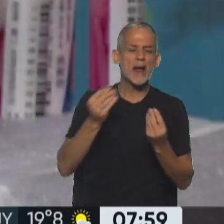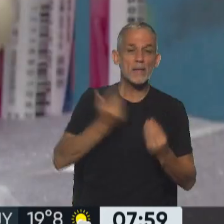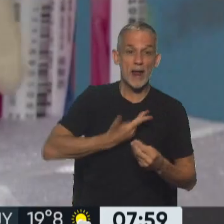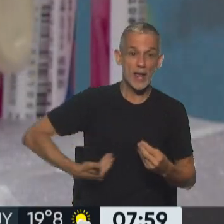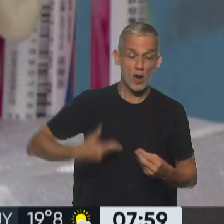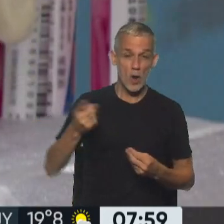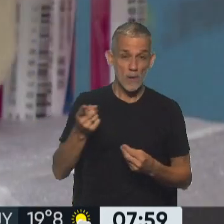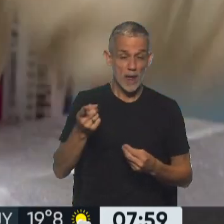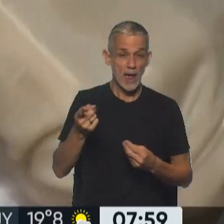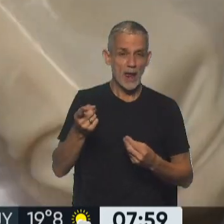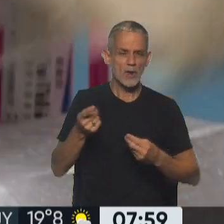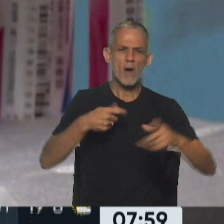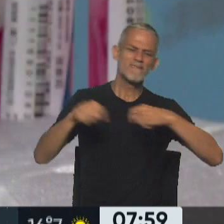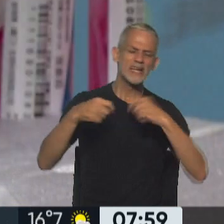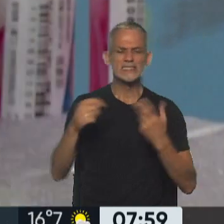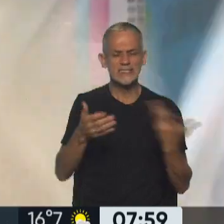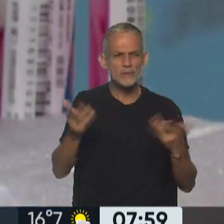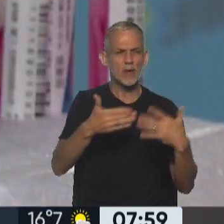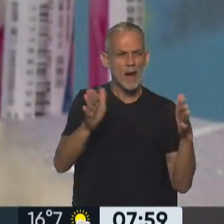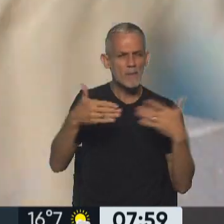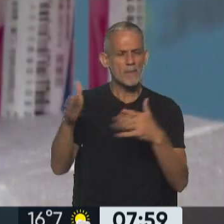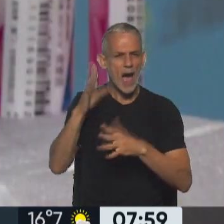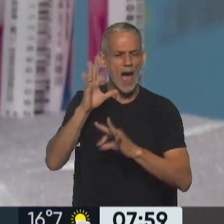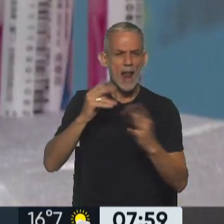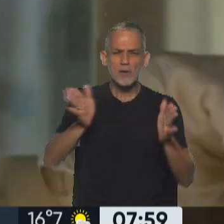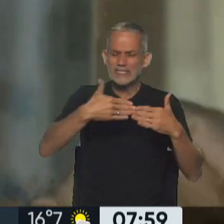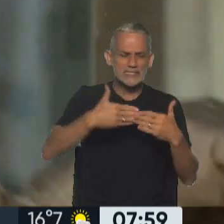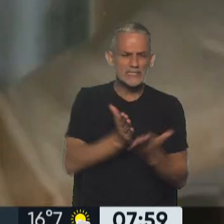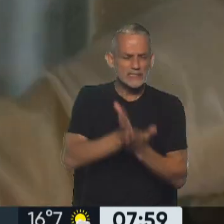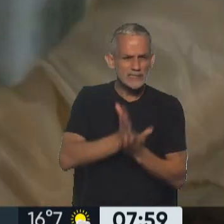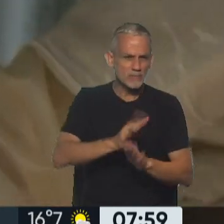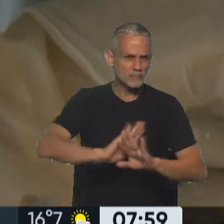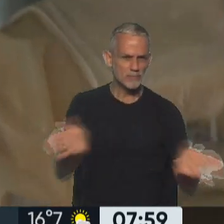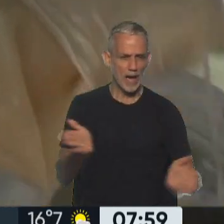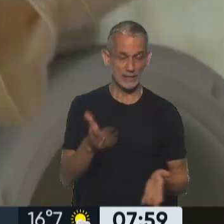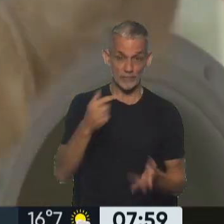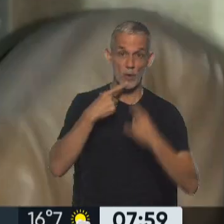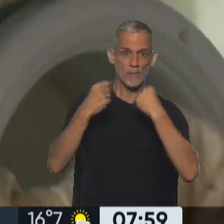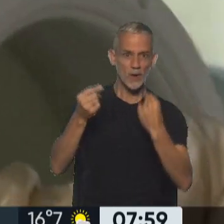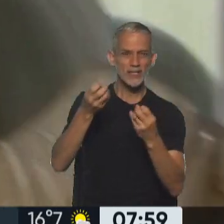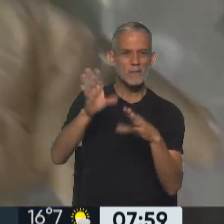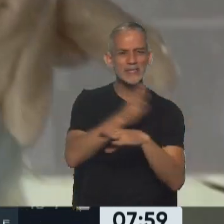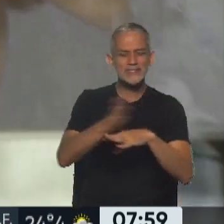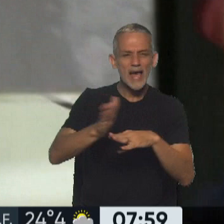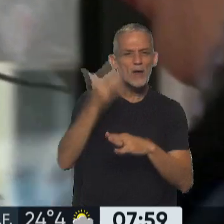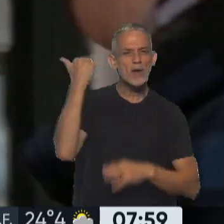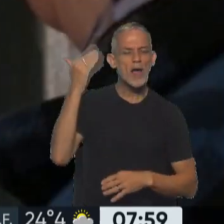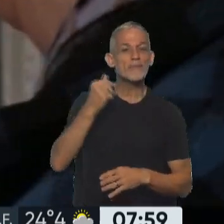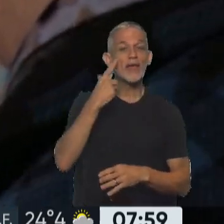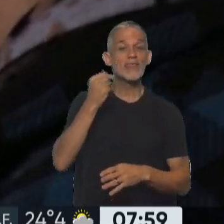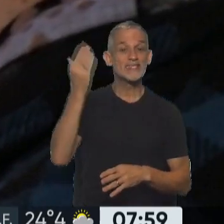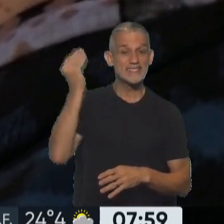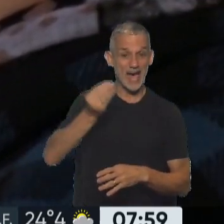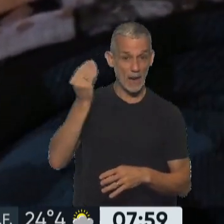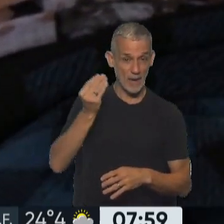gobierno flexibilice este confinamiento estricto recordemos estas protestas comenzaron a partir de el día